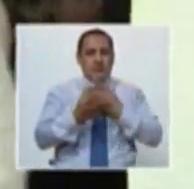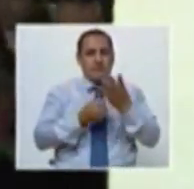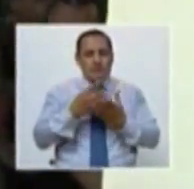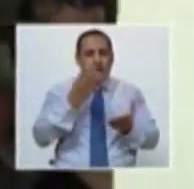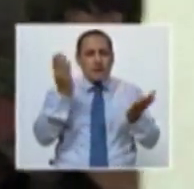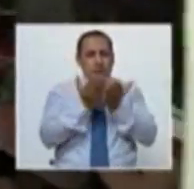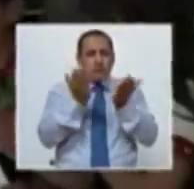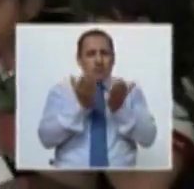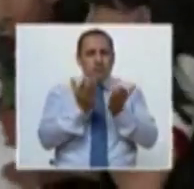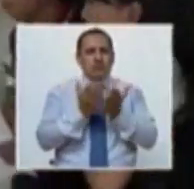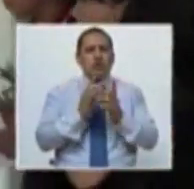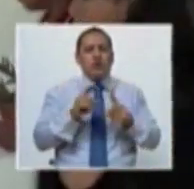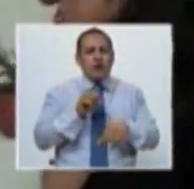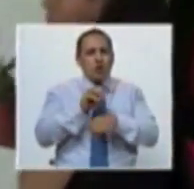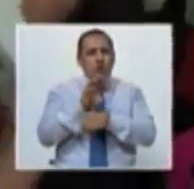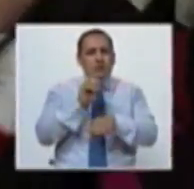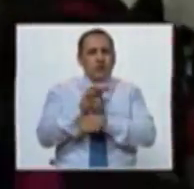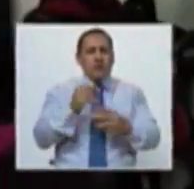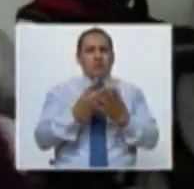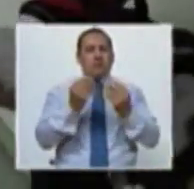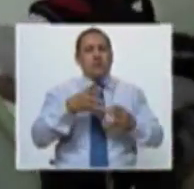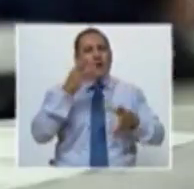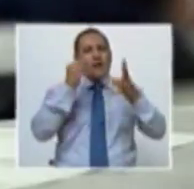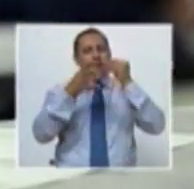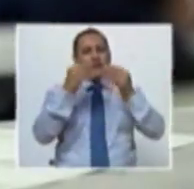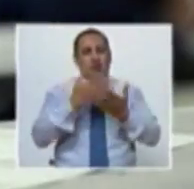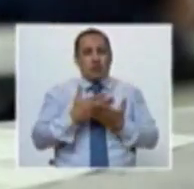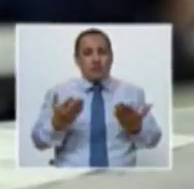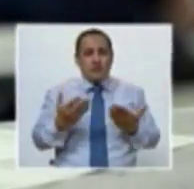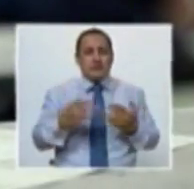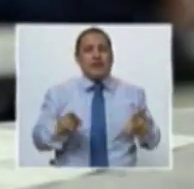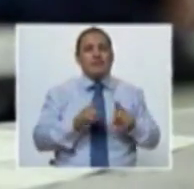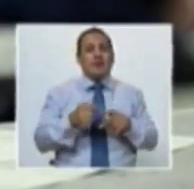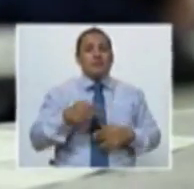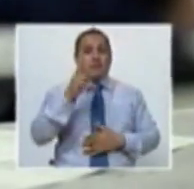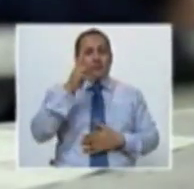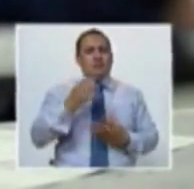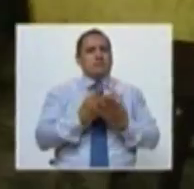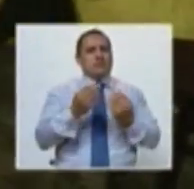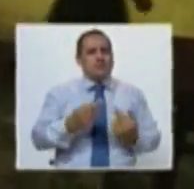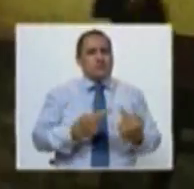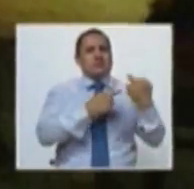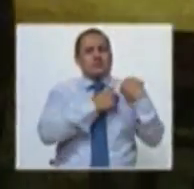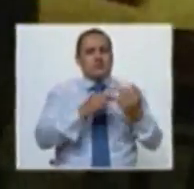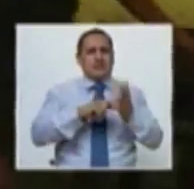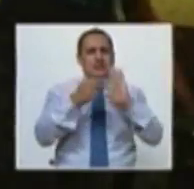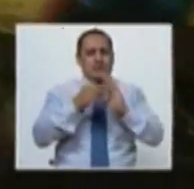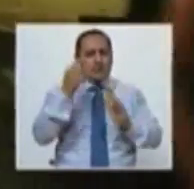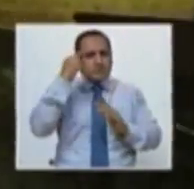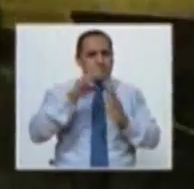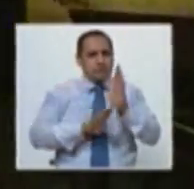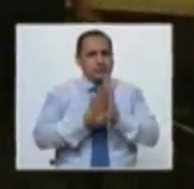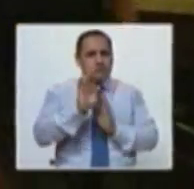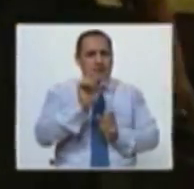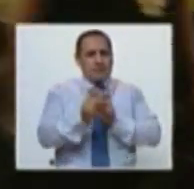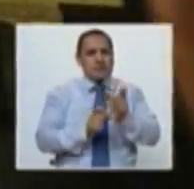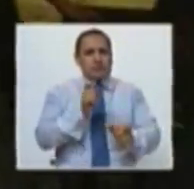intereses o motivarnos en algunas materias e inspirarnos en tantas otras, tienen en sus manos y mentes el desarrollo de los